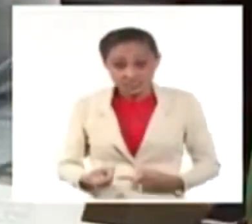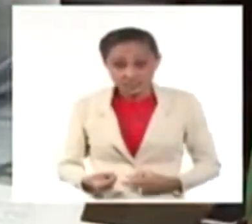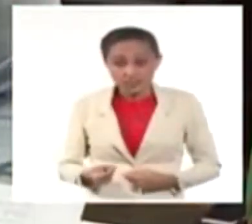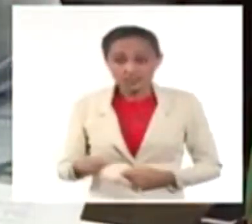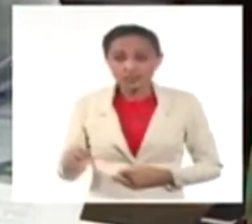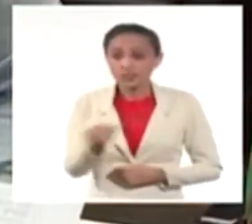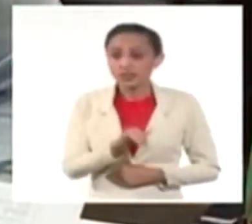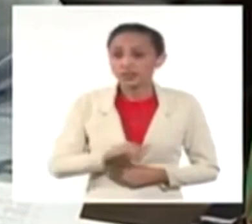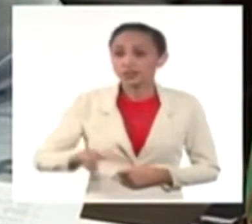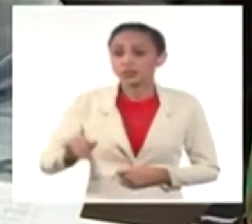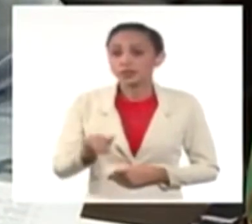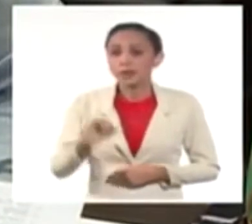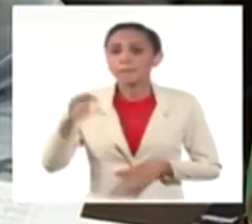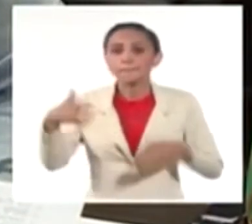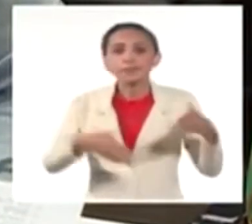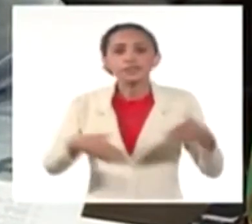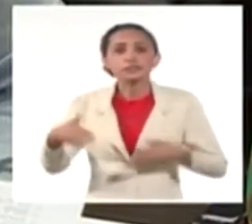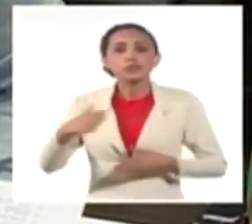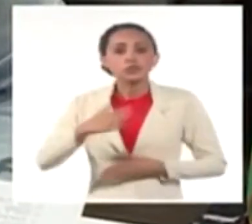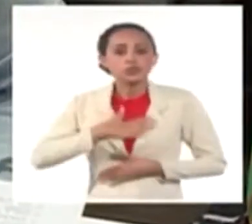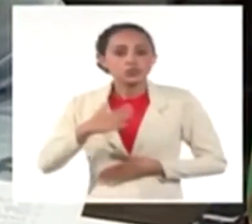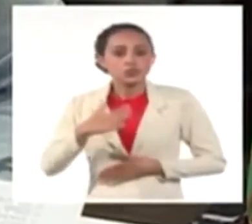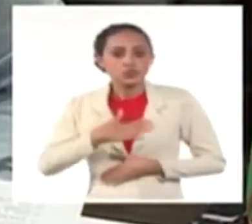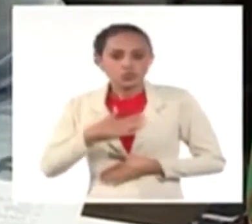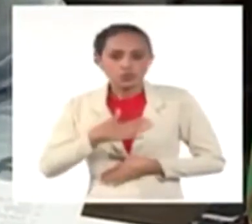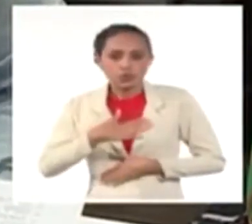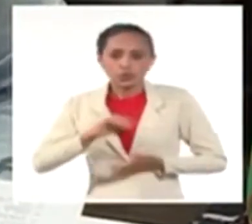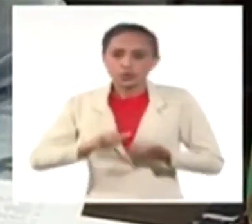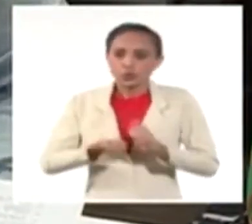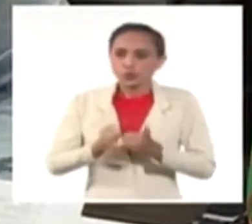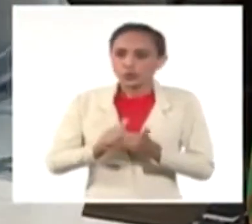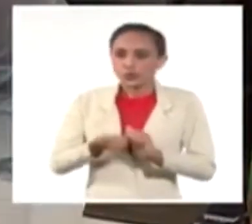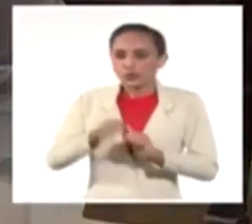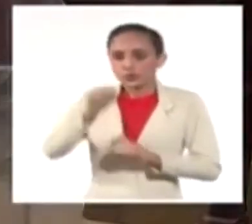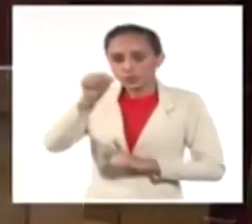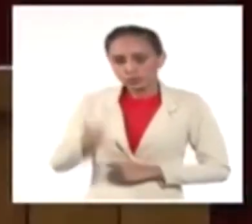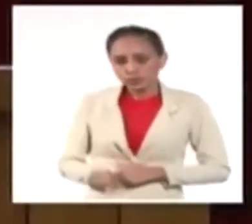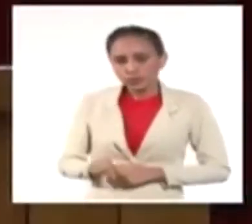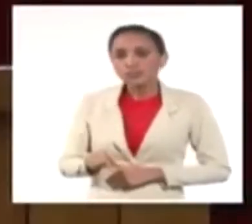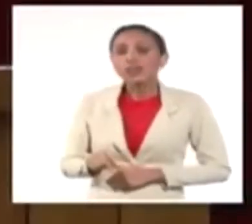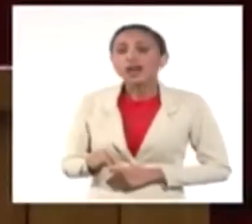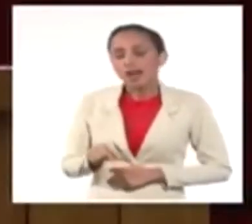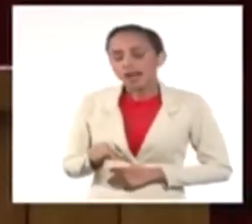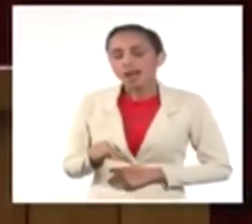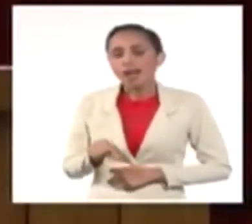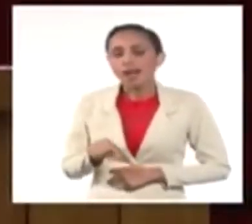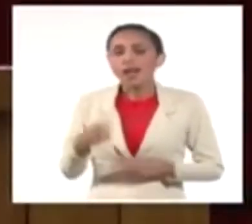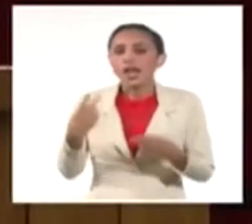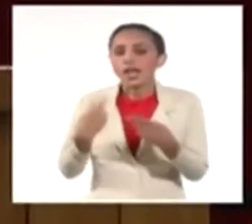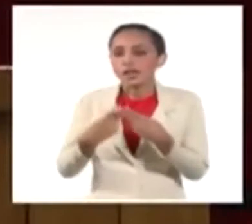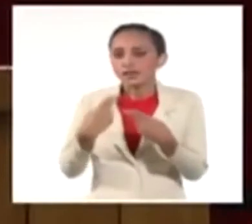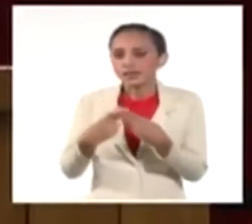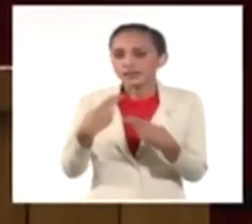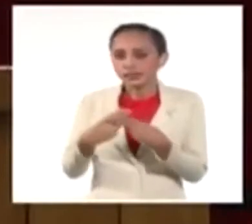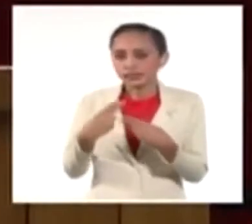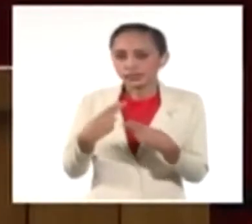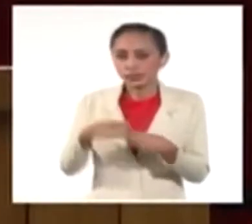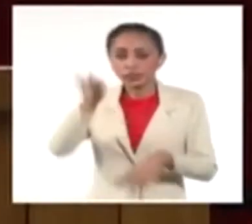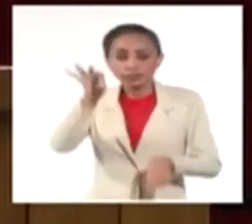la participación de nuestros consagrados deportistas en los eventos clasificatorios para los